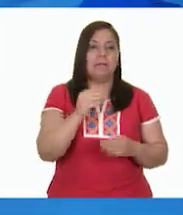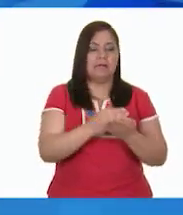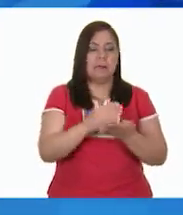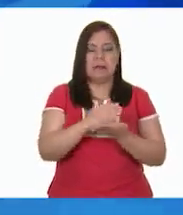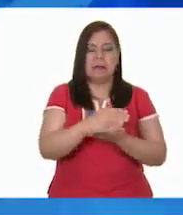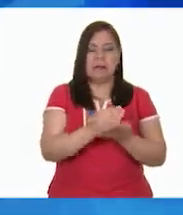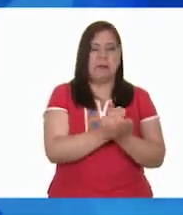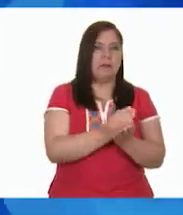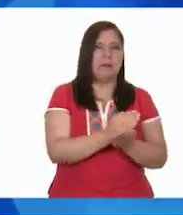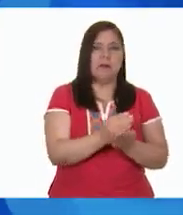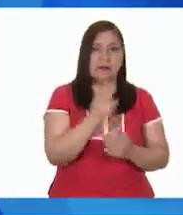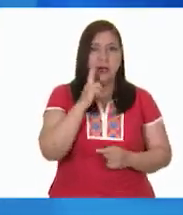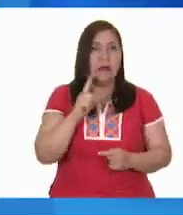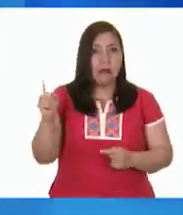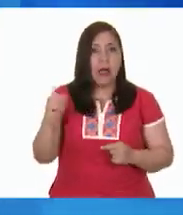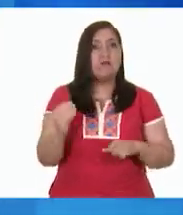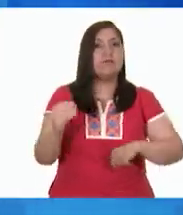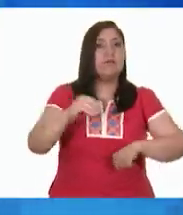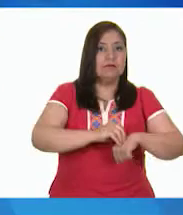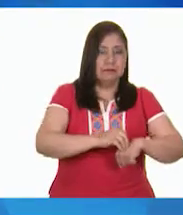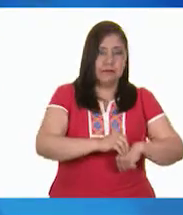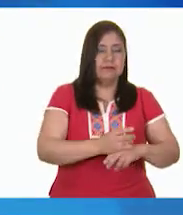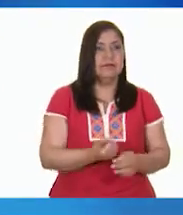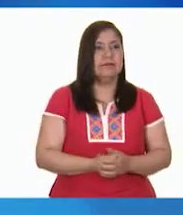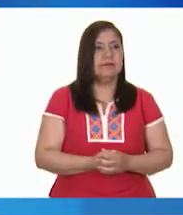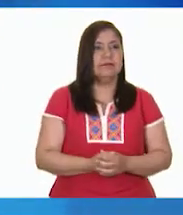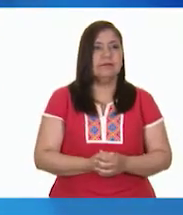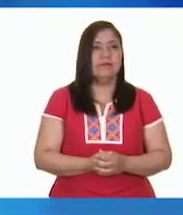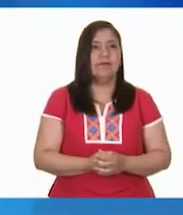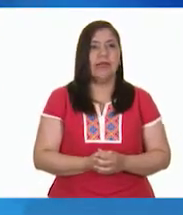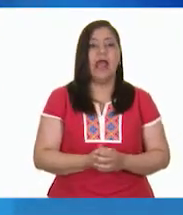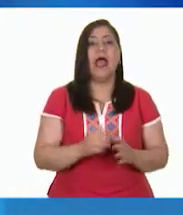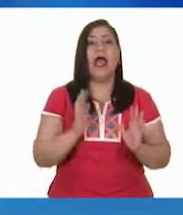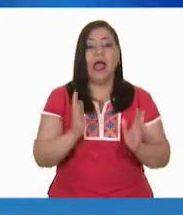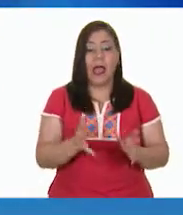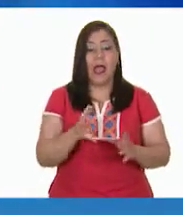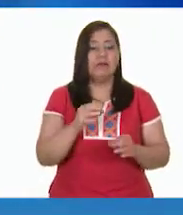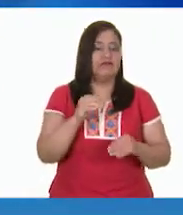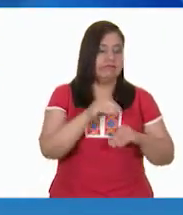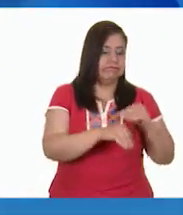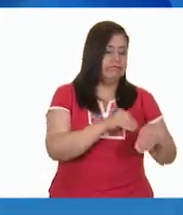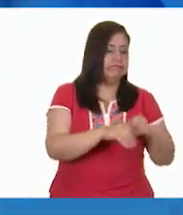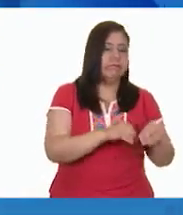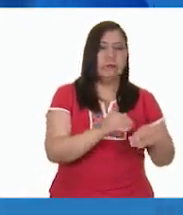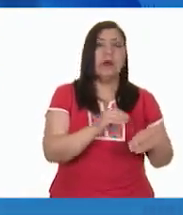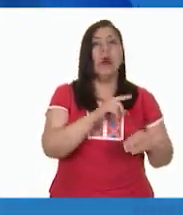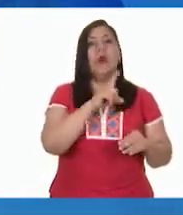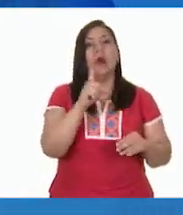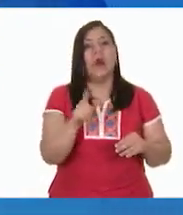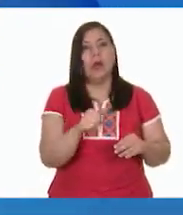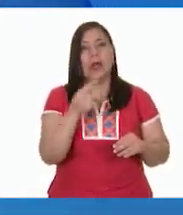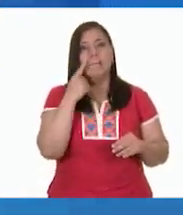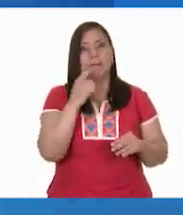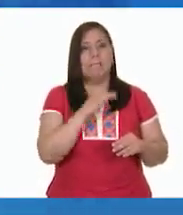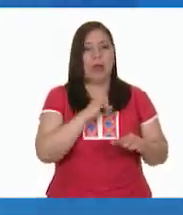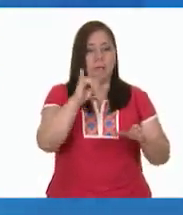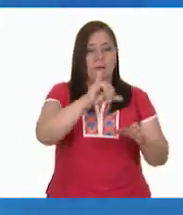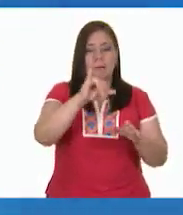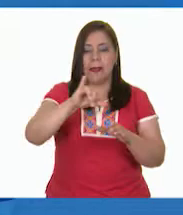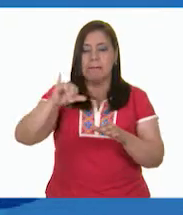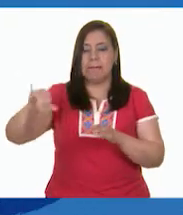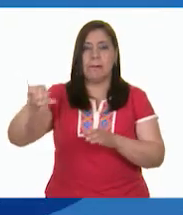tostada. La agregamos para ya pasar ahora sí a la parte de llenado del